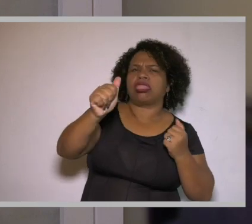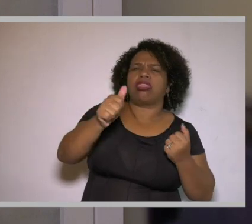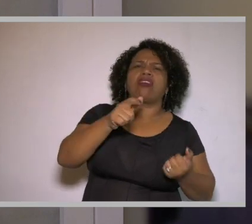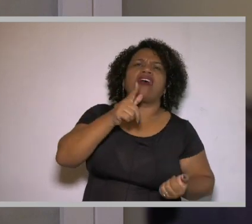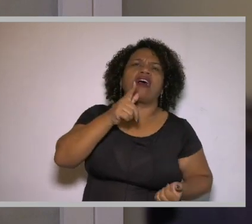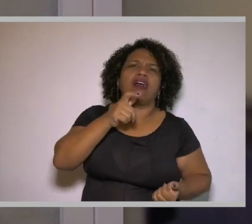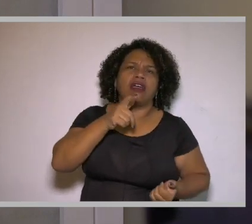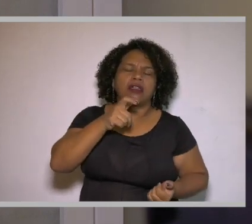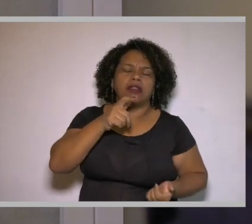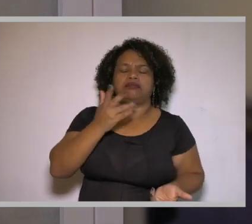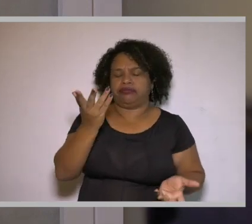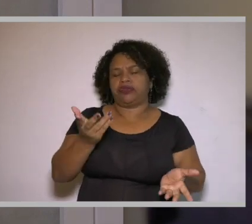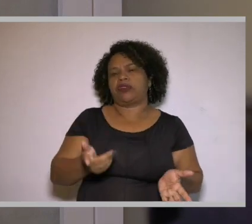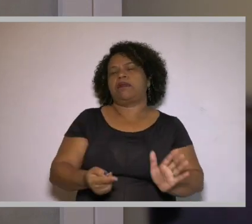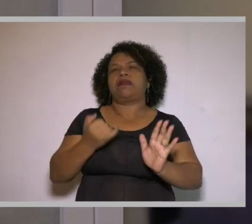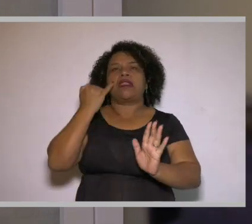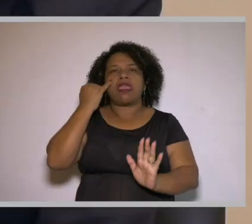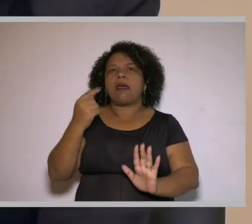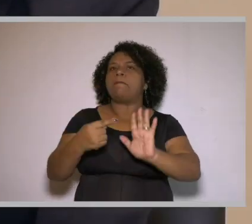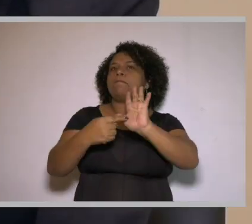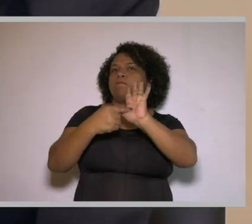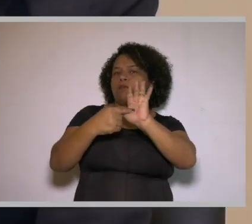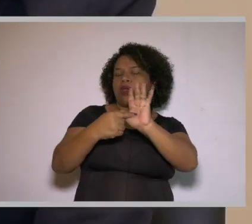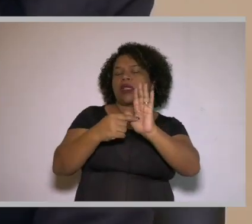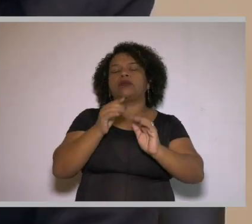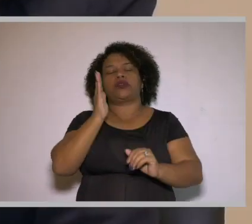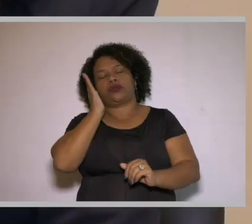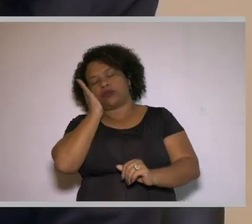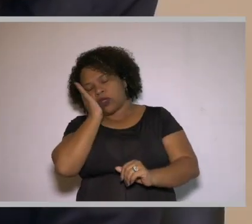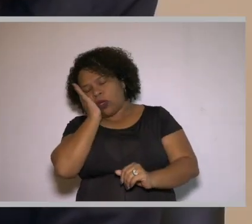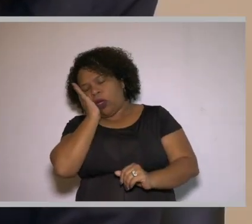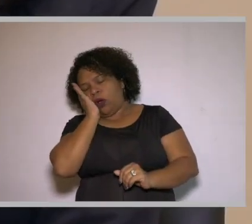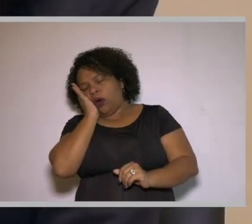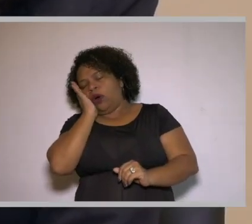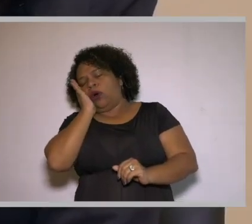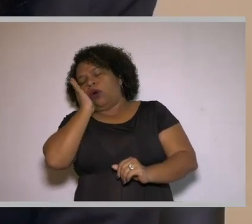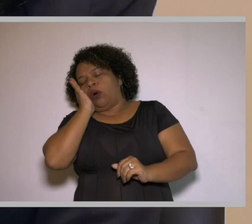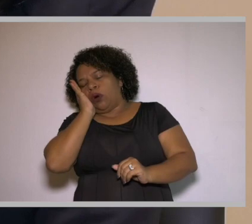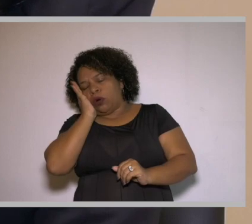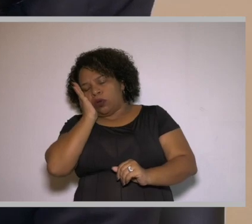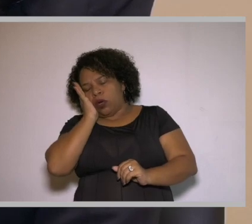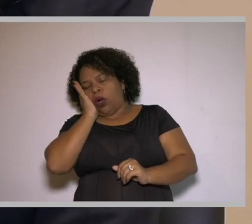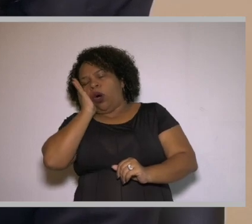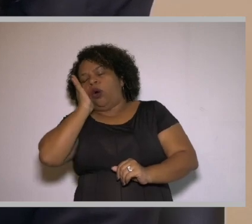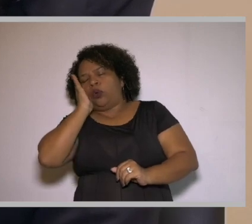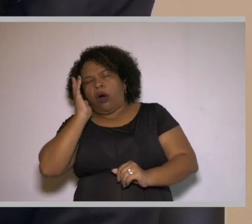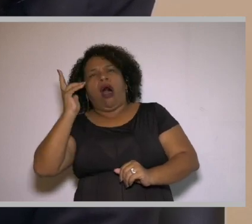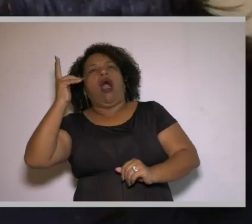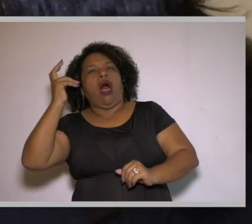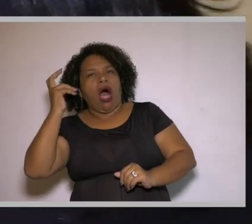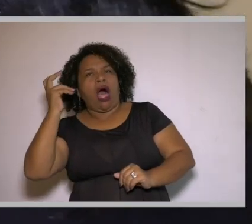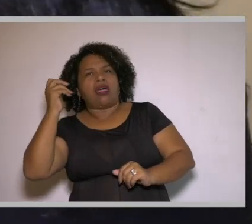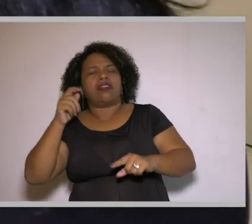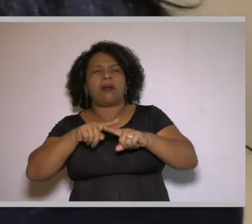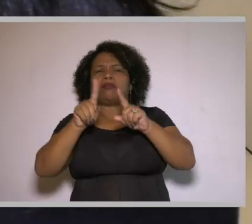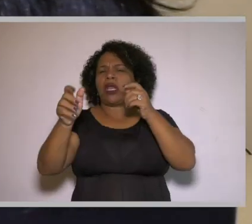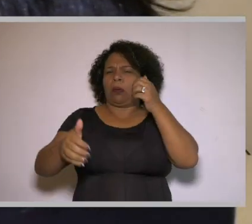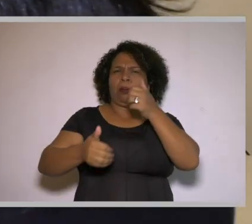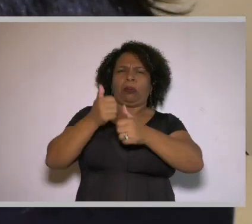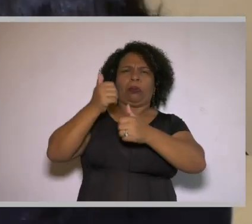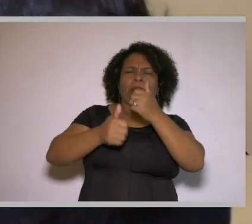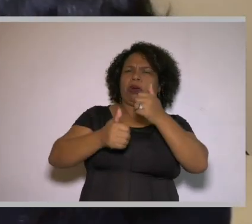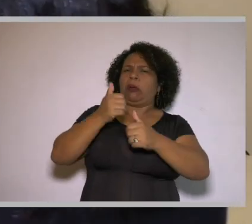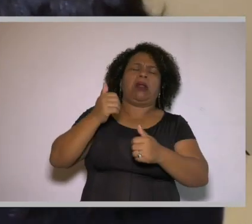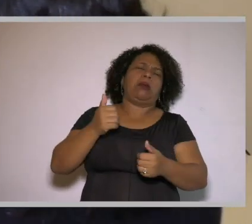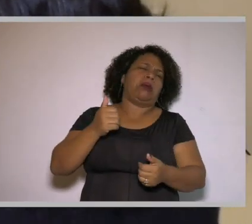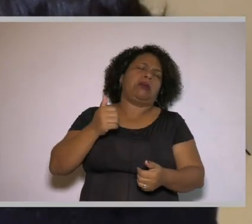tienen condiciones que justifican la misma. ¿Cuáles adenoiditis no ameritan cirugía, doctora? Los pacientes que